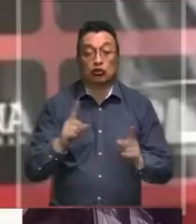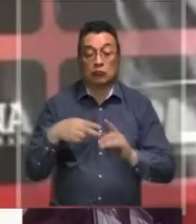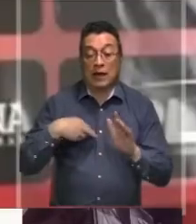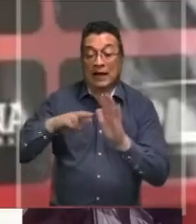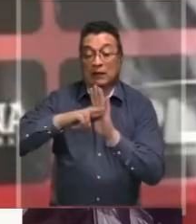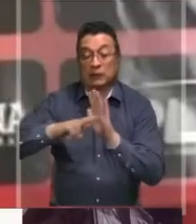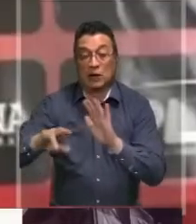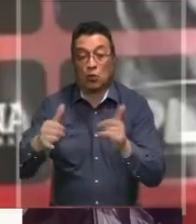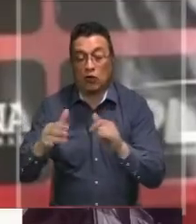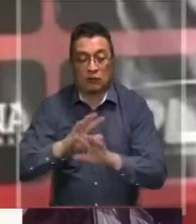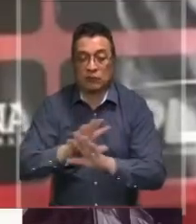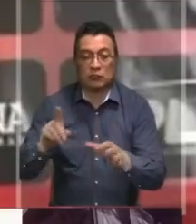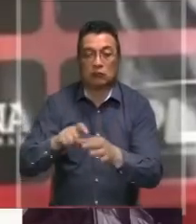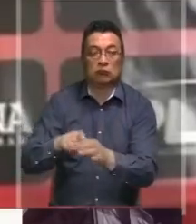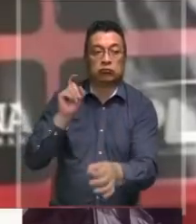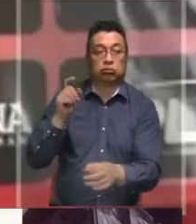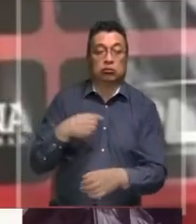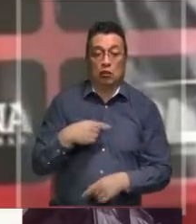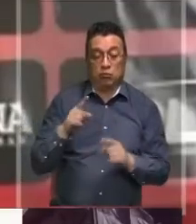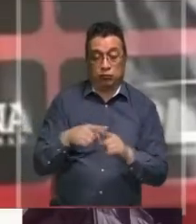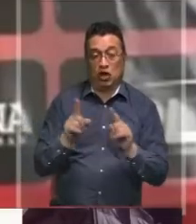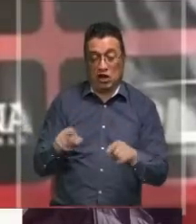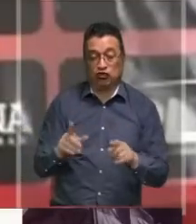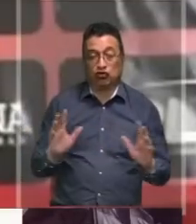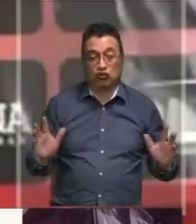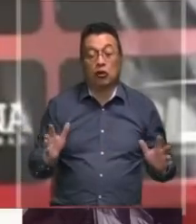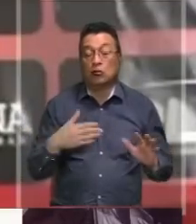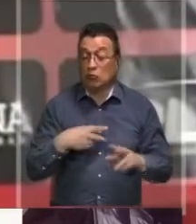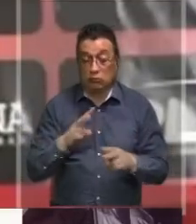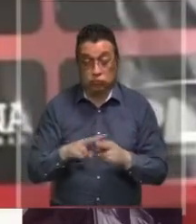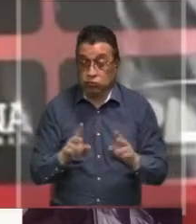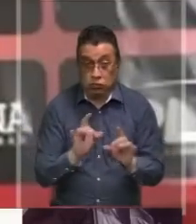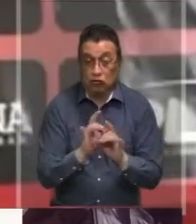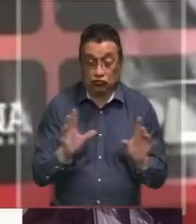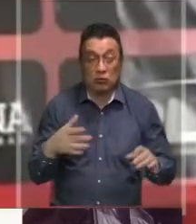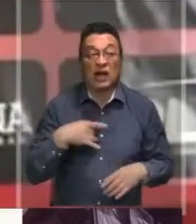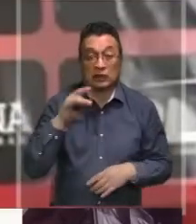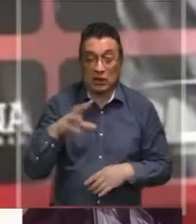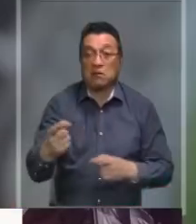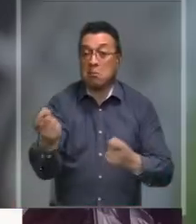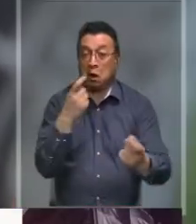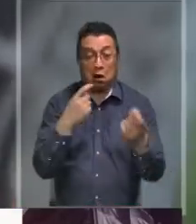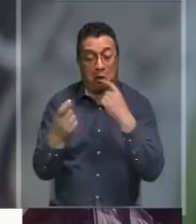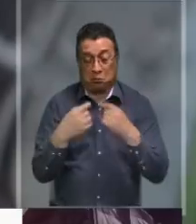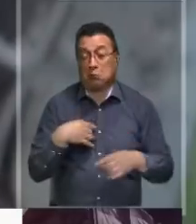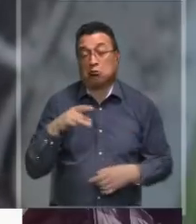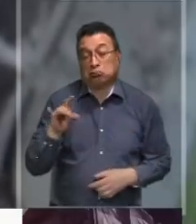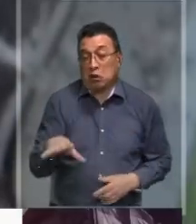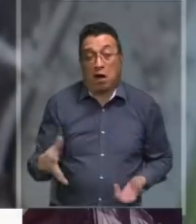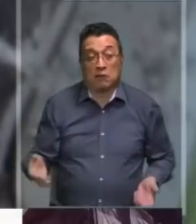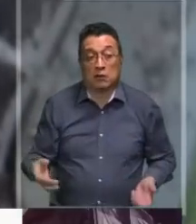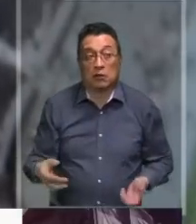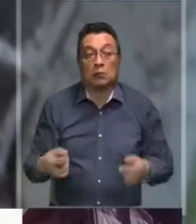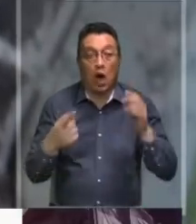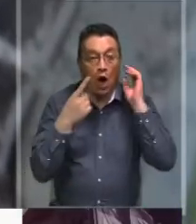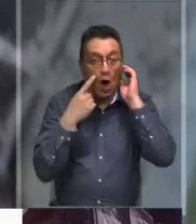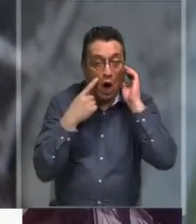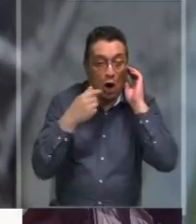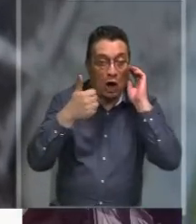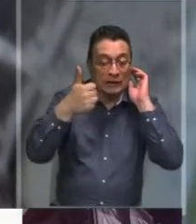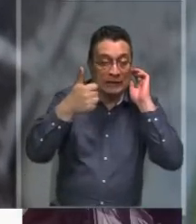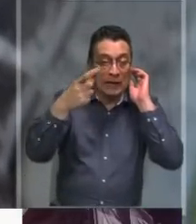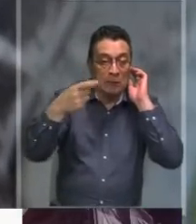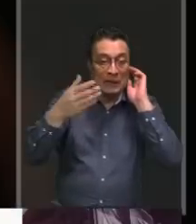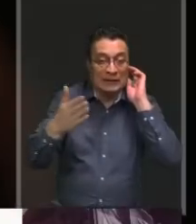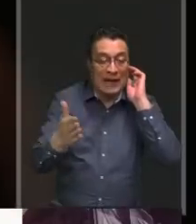de jugadores y por eso estoy acá. Así que totalmente preparado, sé que las críticas van a venir. Pero ojo, apenas 6 meses antes